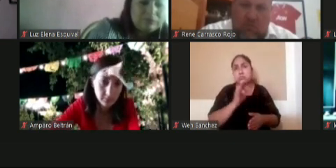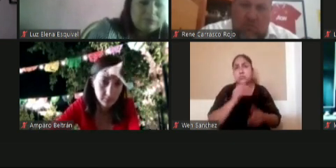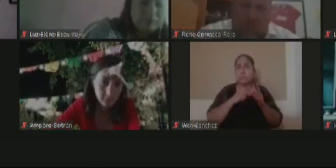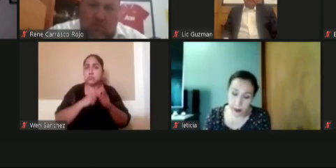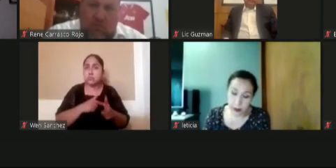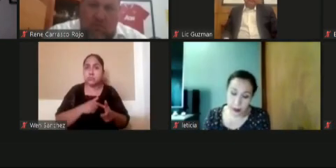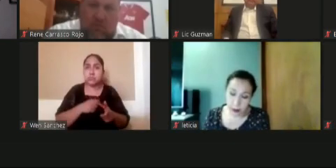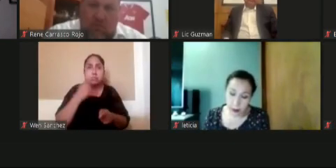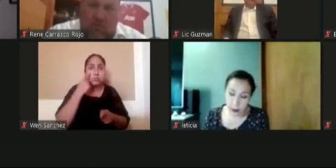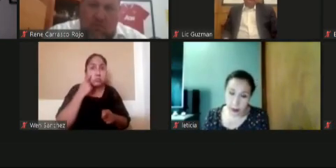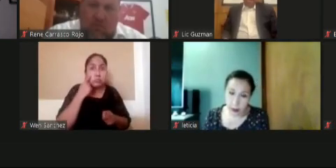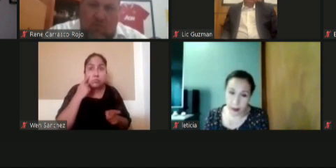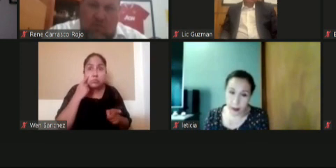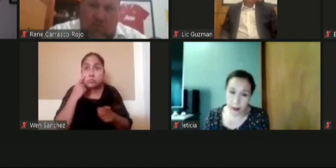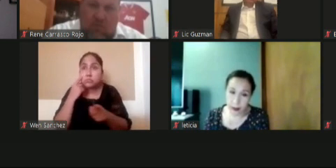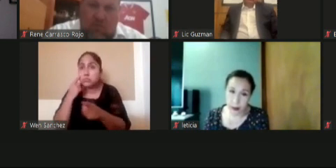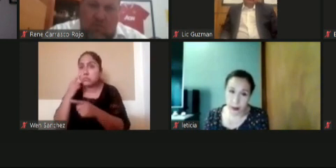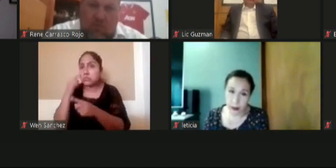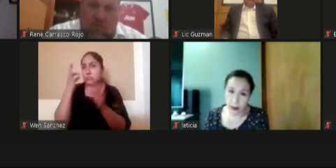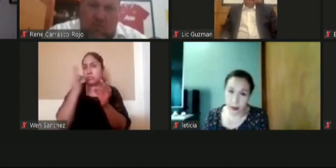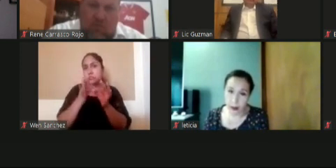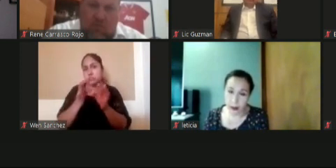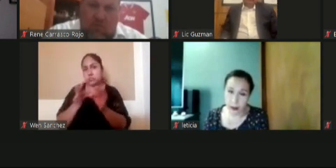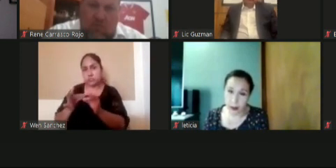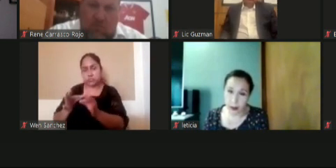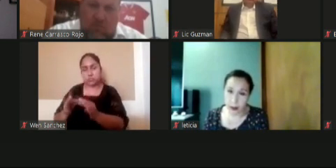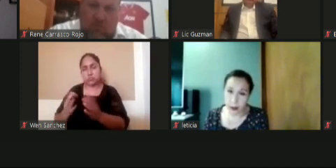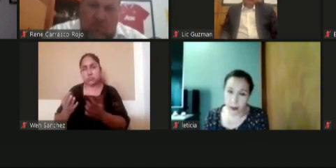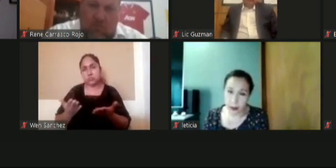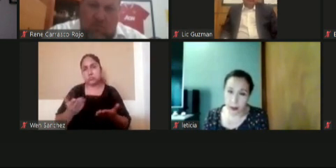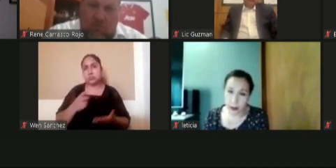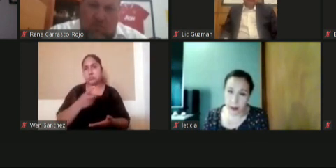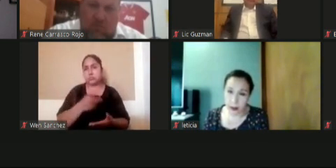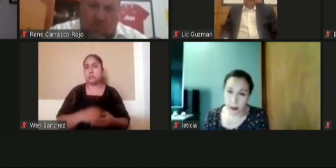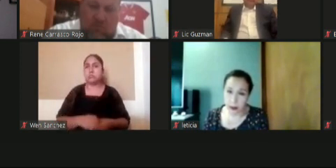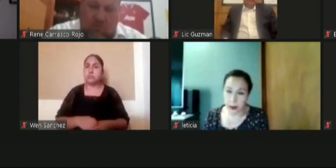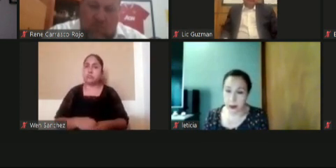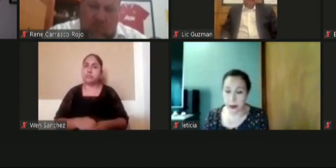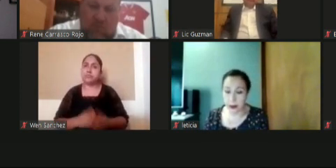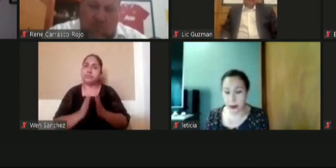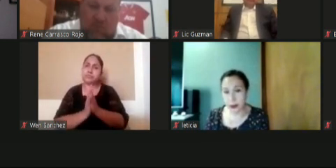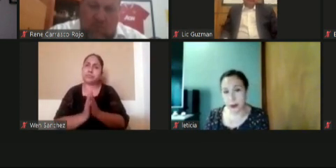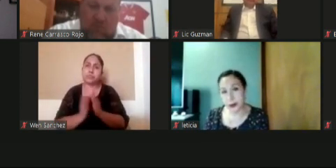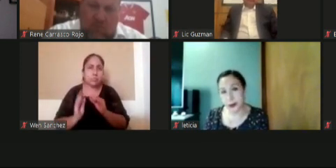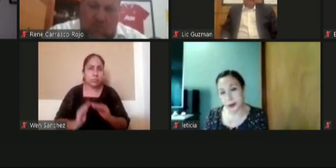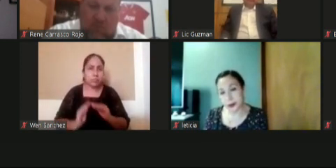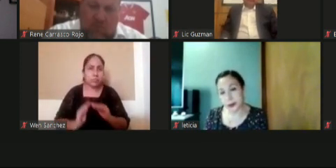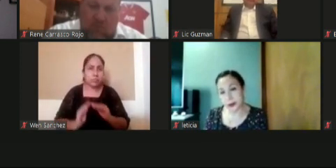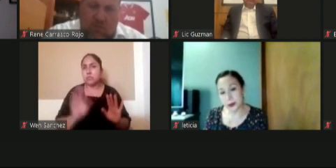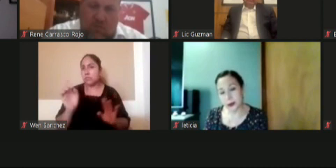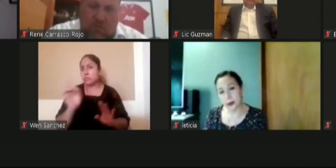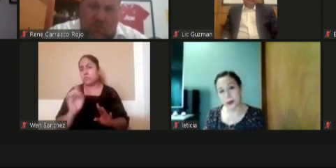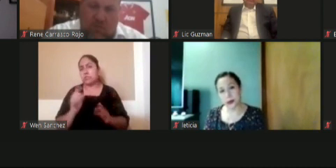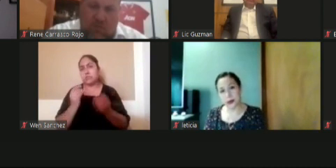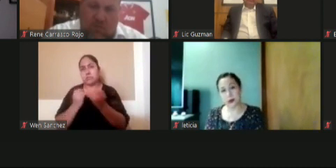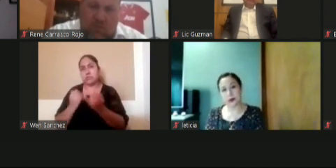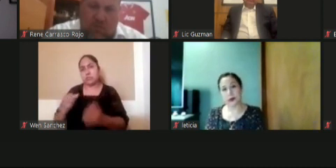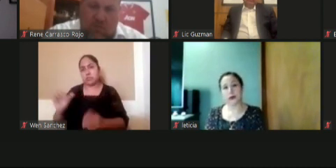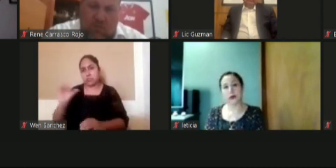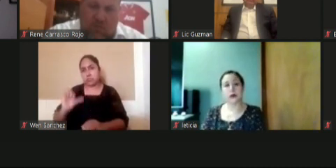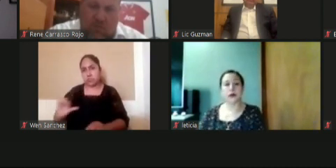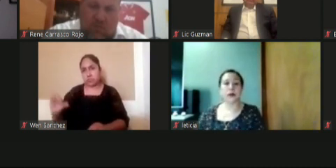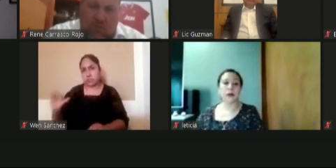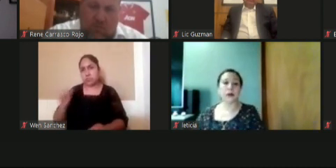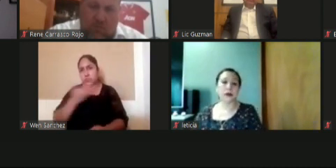administrativo en específico, que estén checando, que le den seguimiento a este tema, y a usted, señor presidente, que